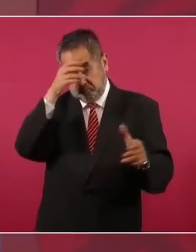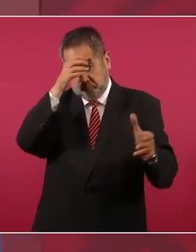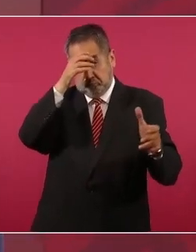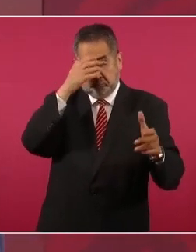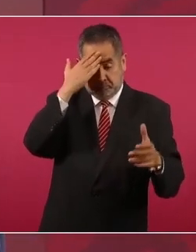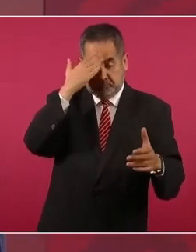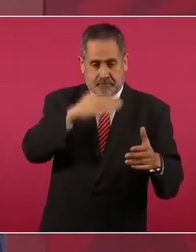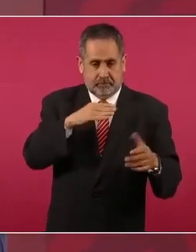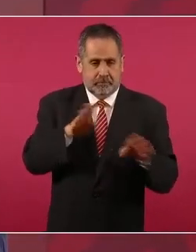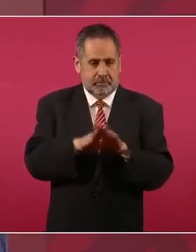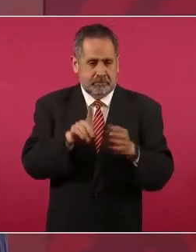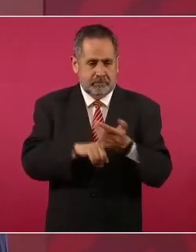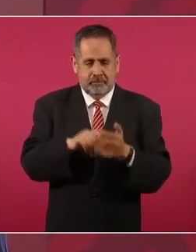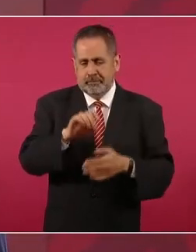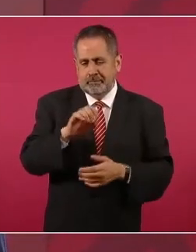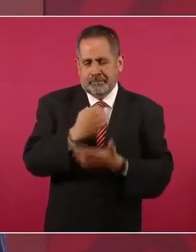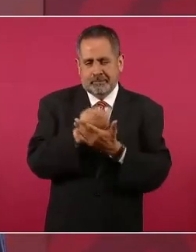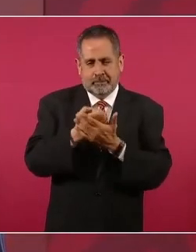y de